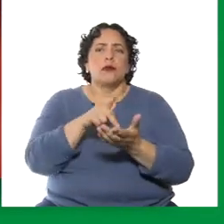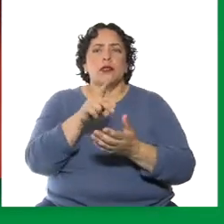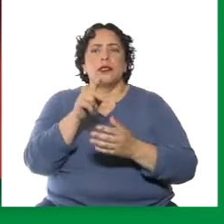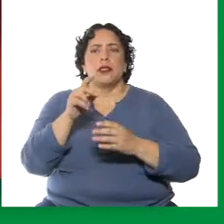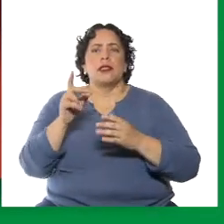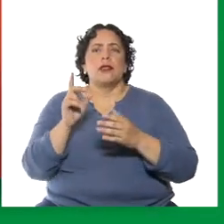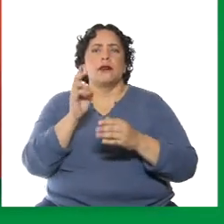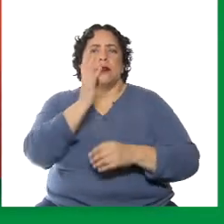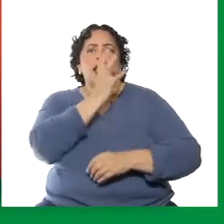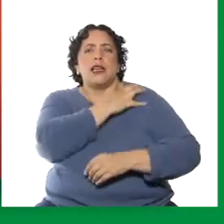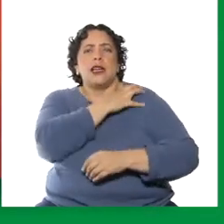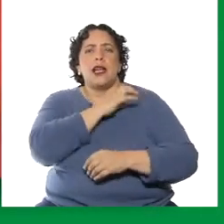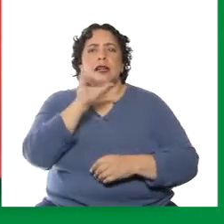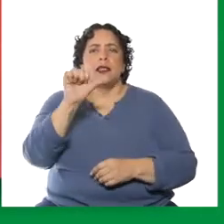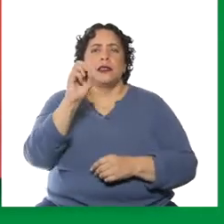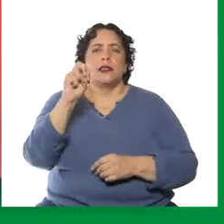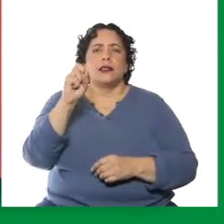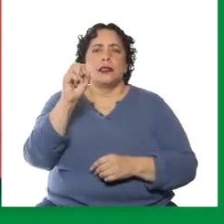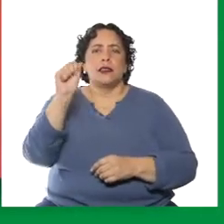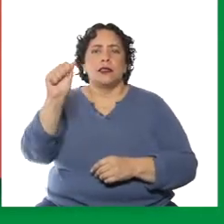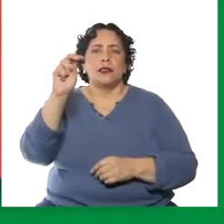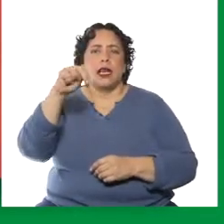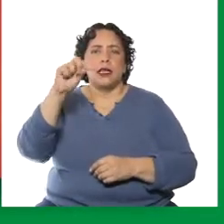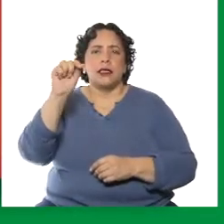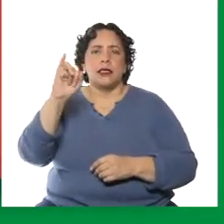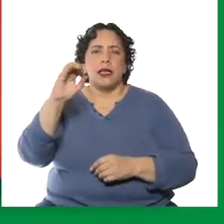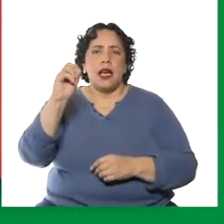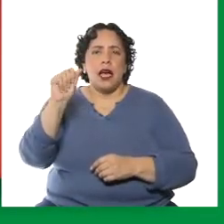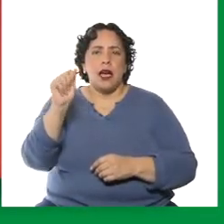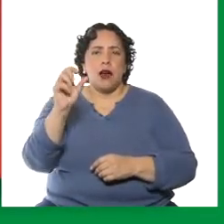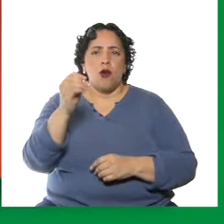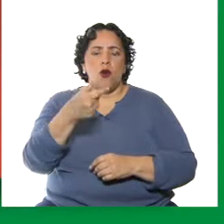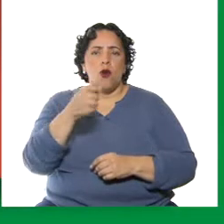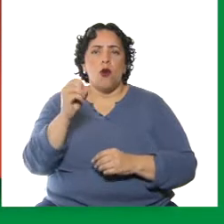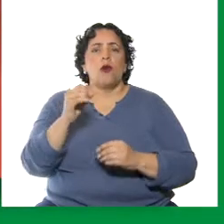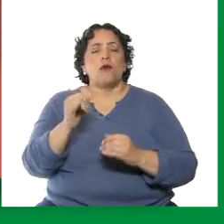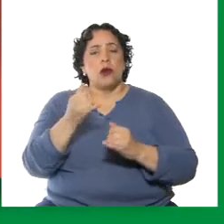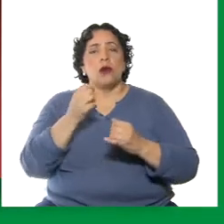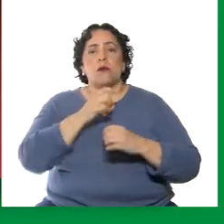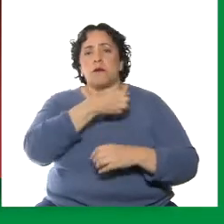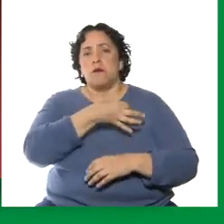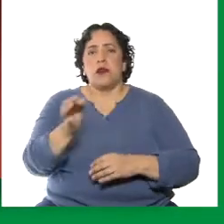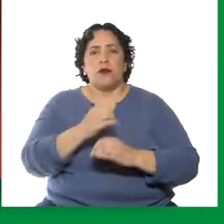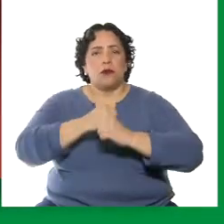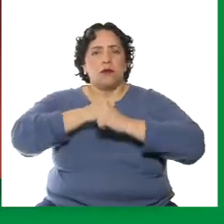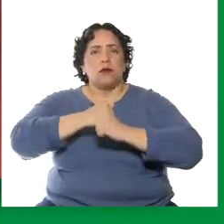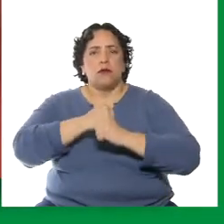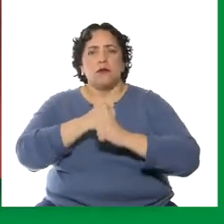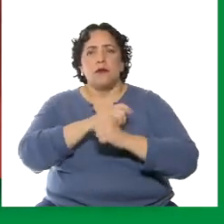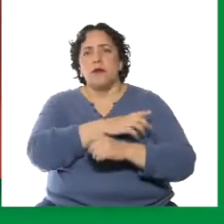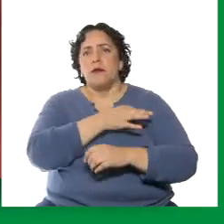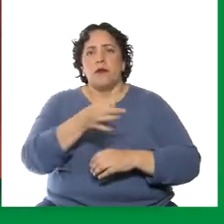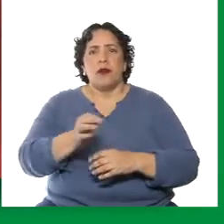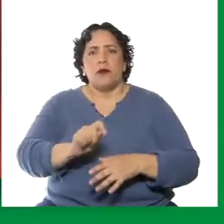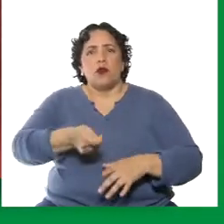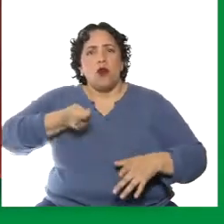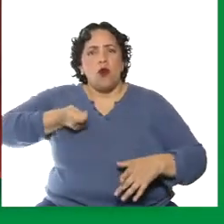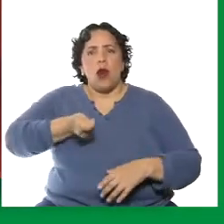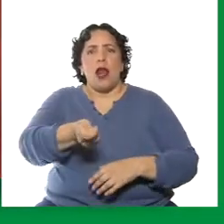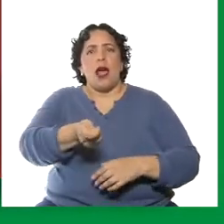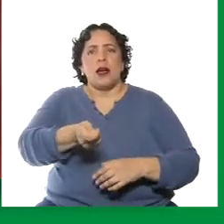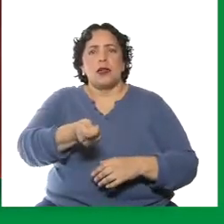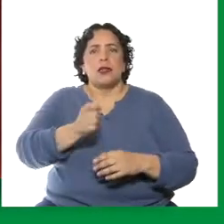Mariño. Participó en más de 47 combates independentistas, excelente jinete, diestro con la lanza. Por su